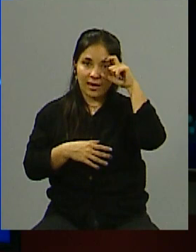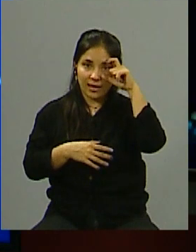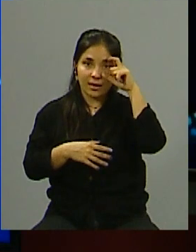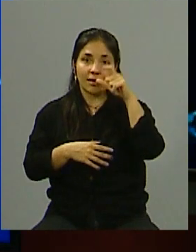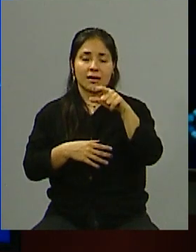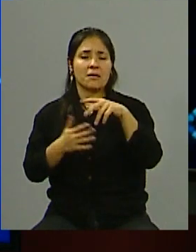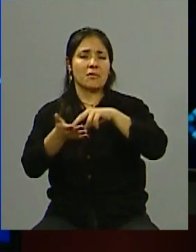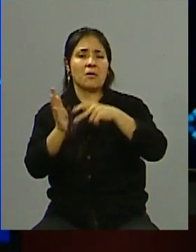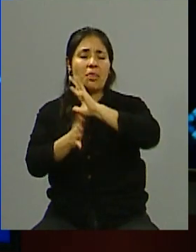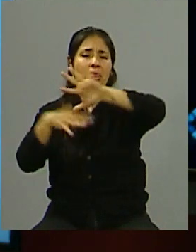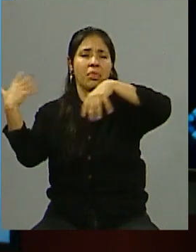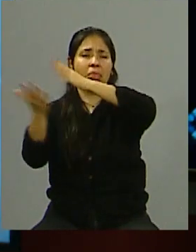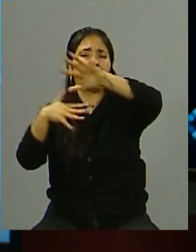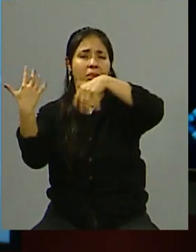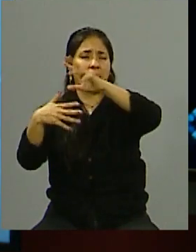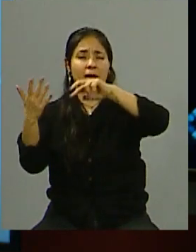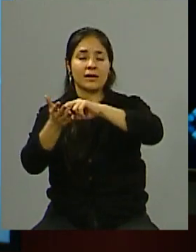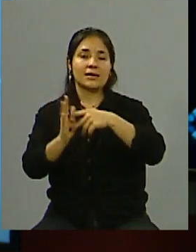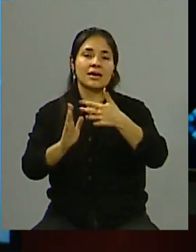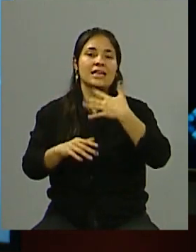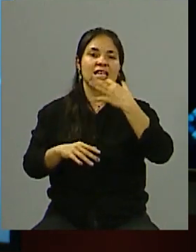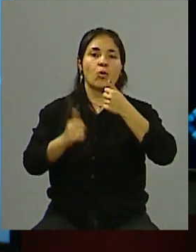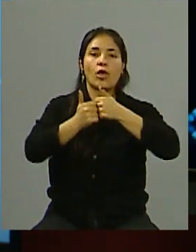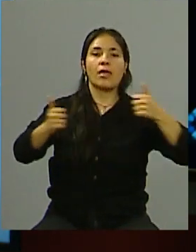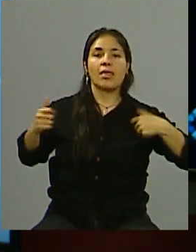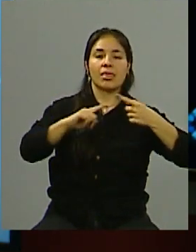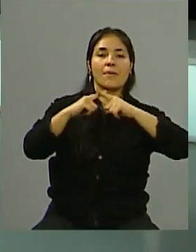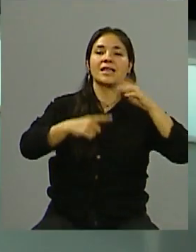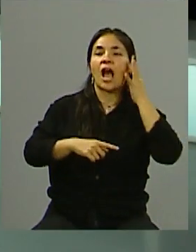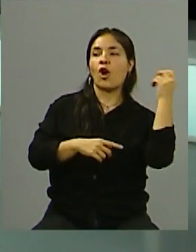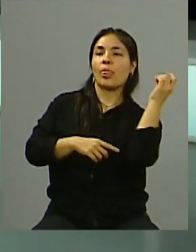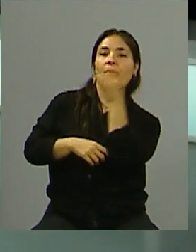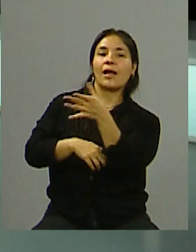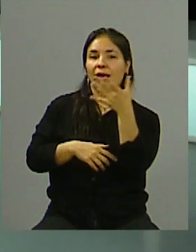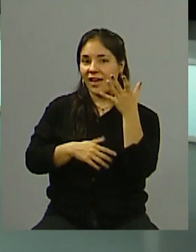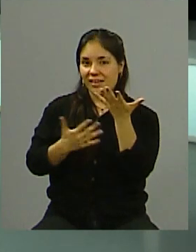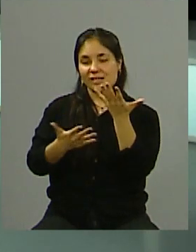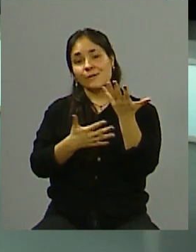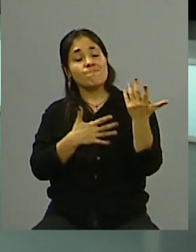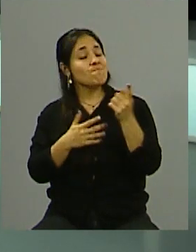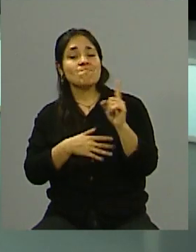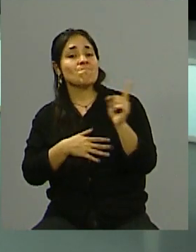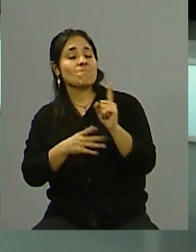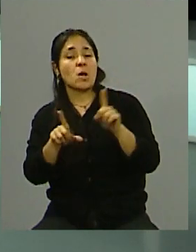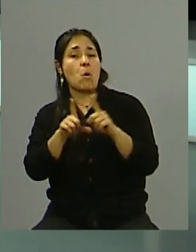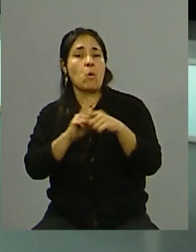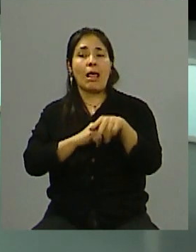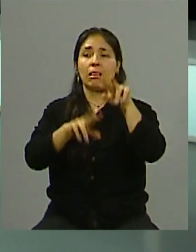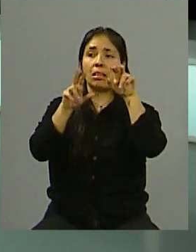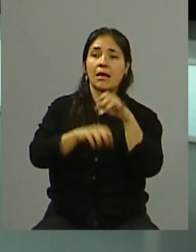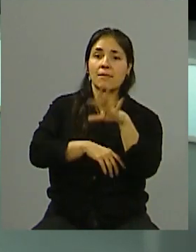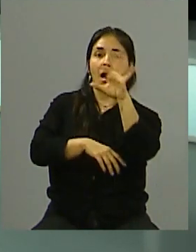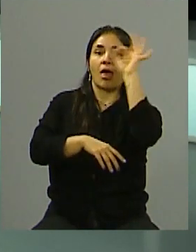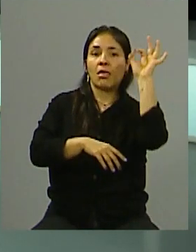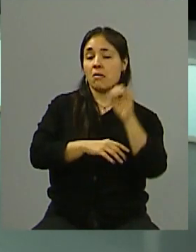por lo que iba a pasar con la figura de Massa. No pasó, no se vio eso, no hubo un aprovechamiento de esa situación de